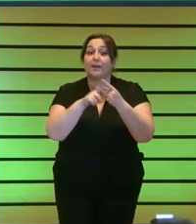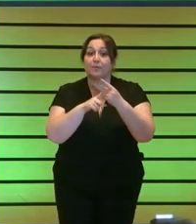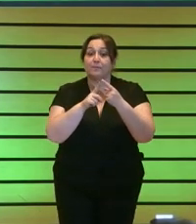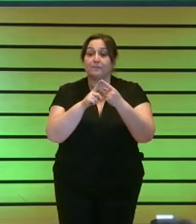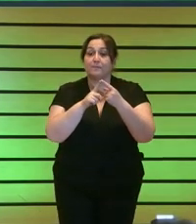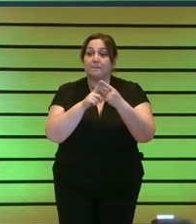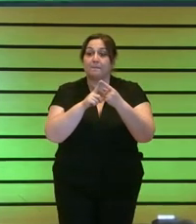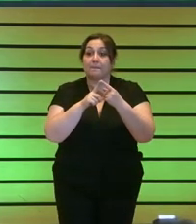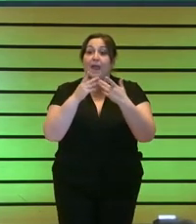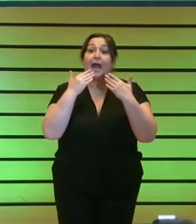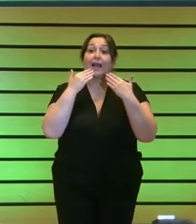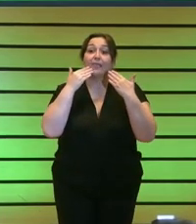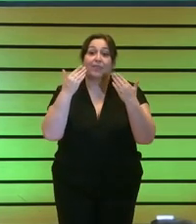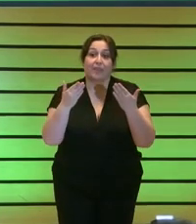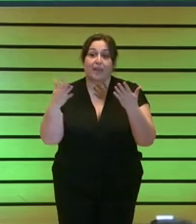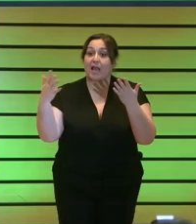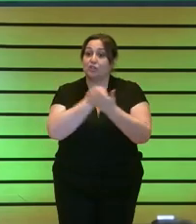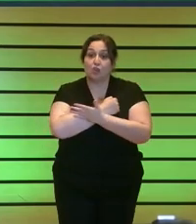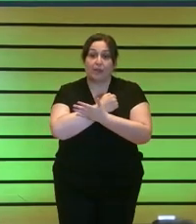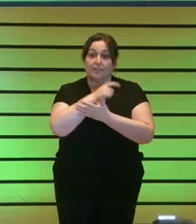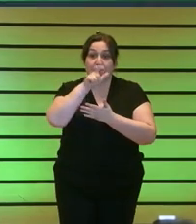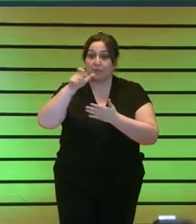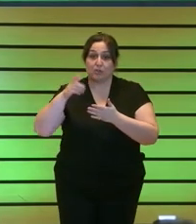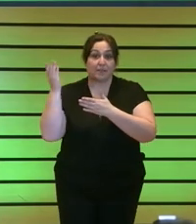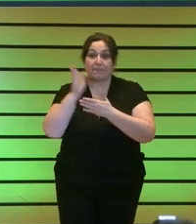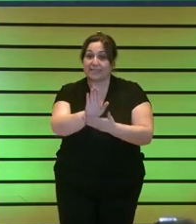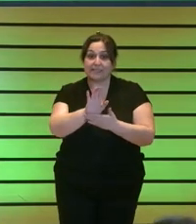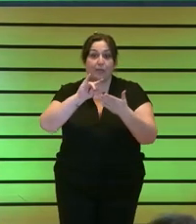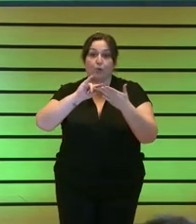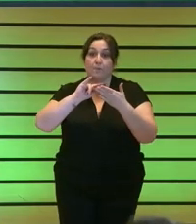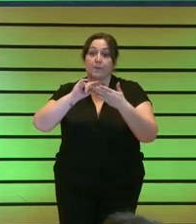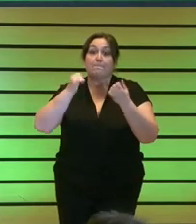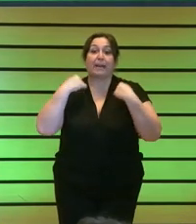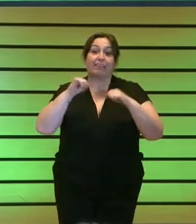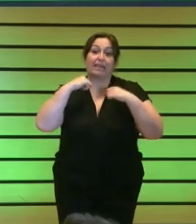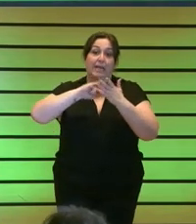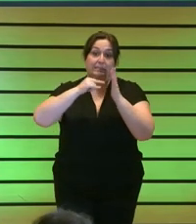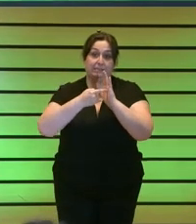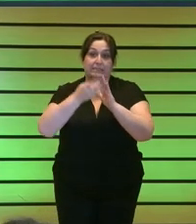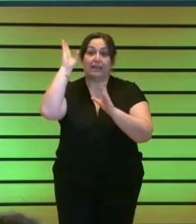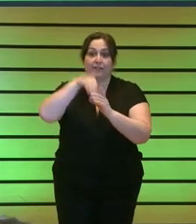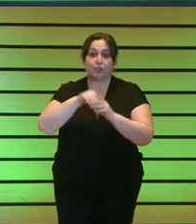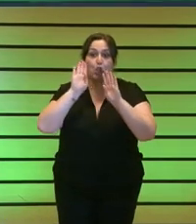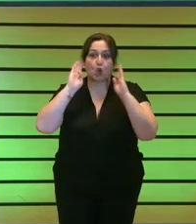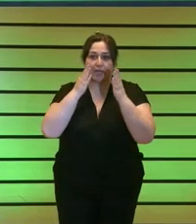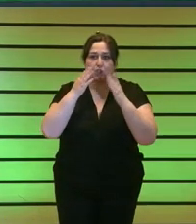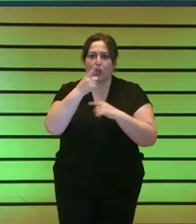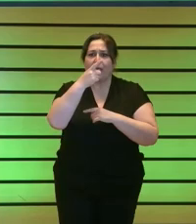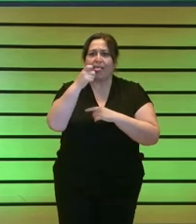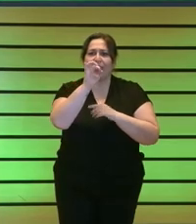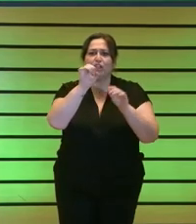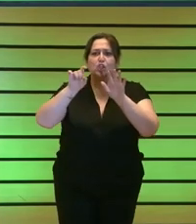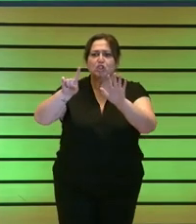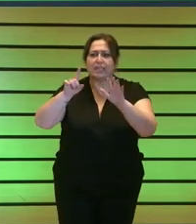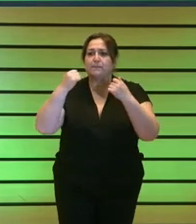pues agradeceros a todos los que habéis presentado prácticas al congreso no 106 prácticas son muchas son